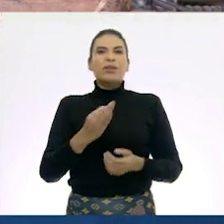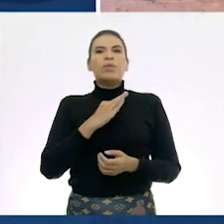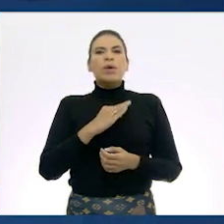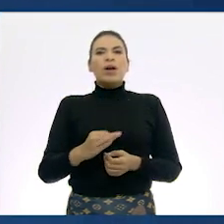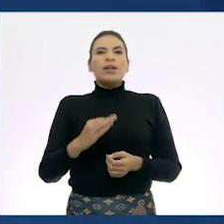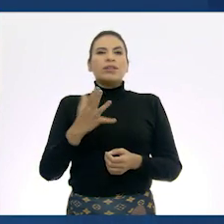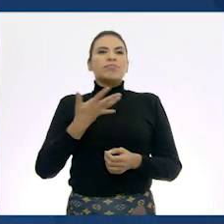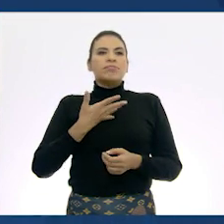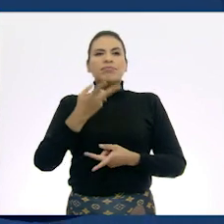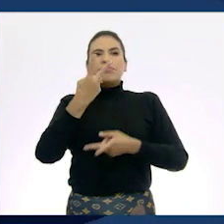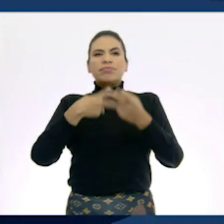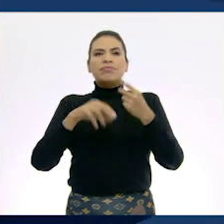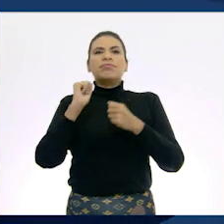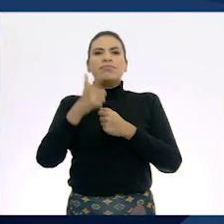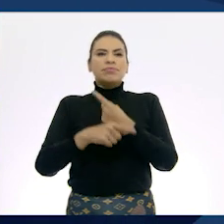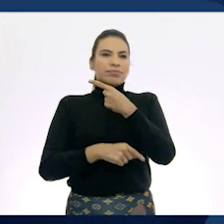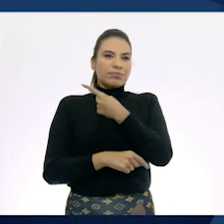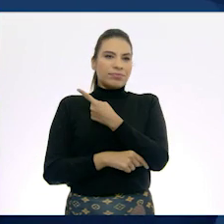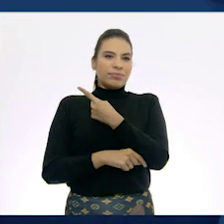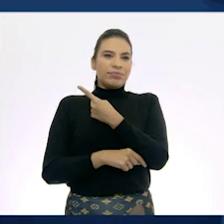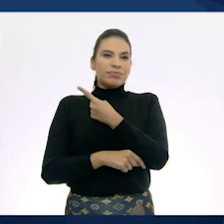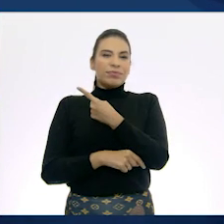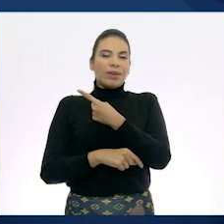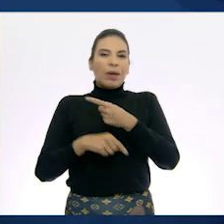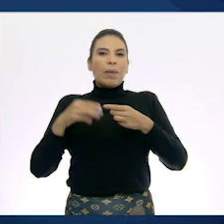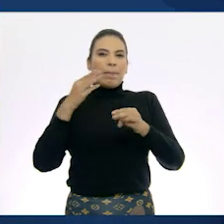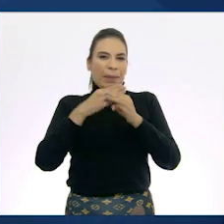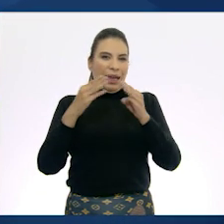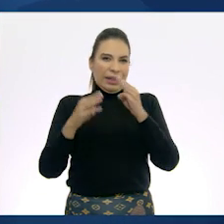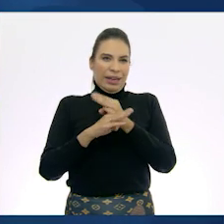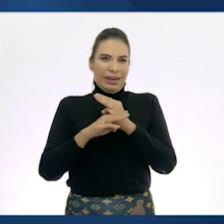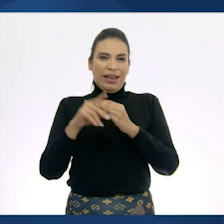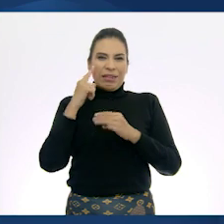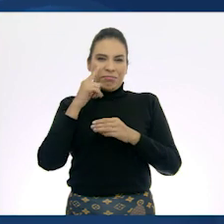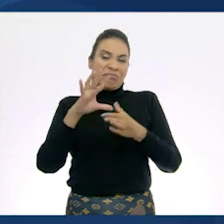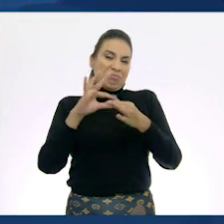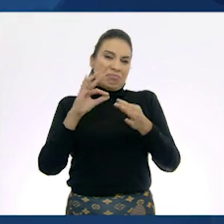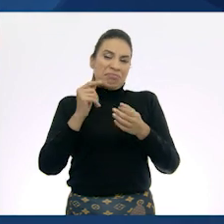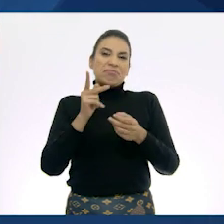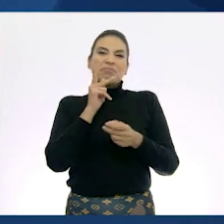podemos extraer algunos materiales, ¿es la palabra adecuada?